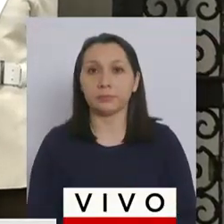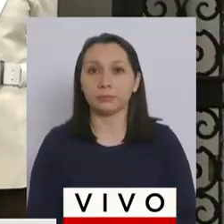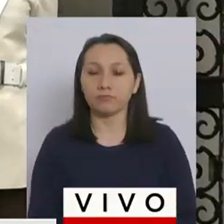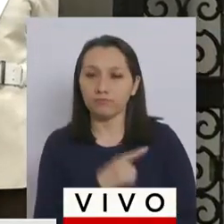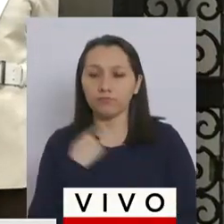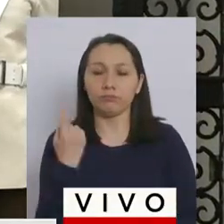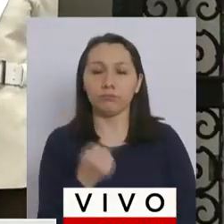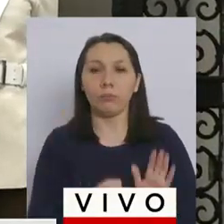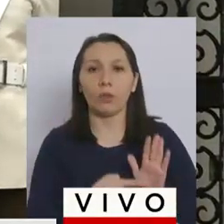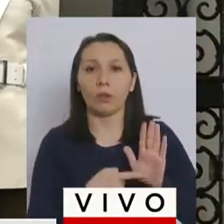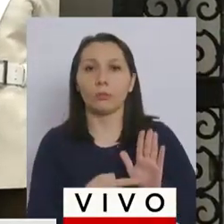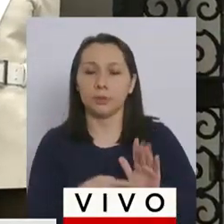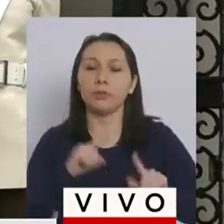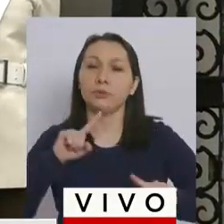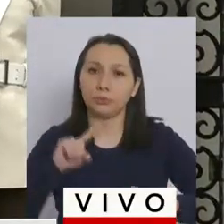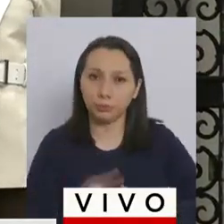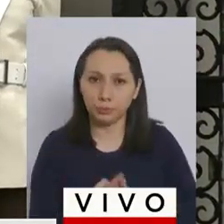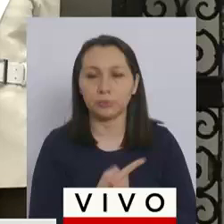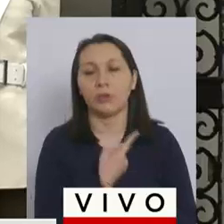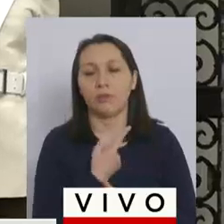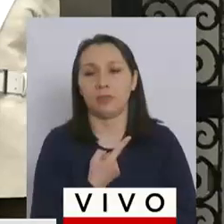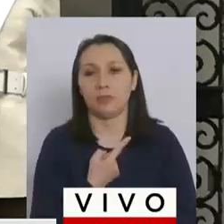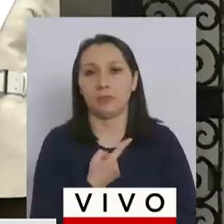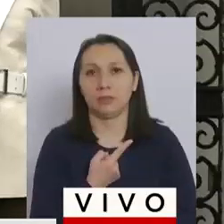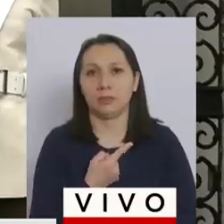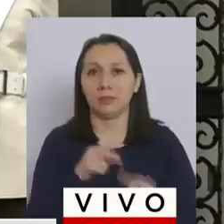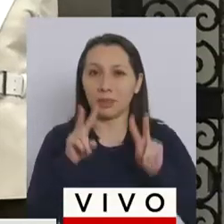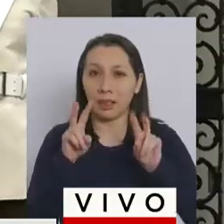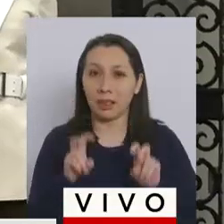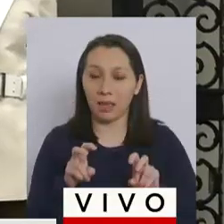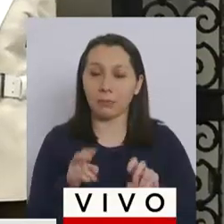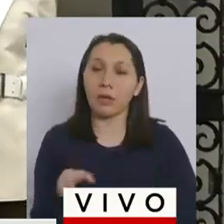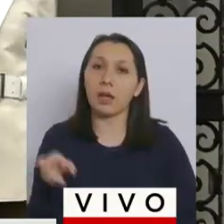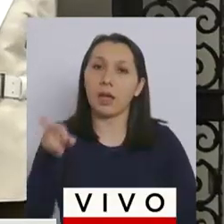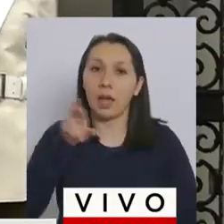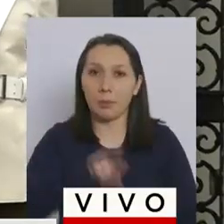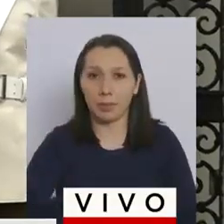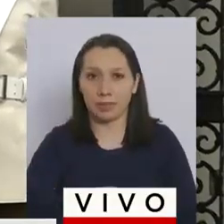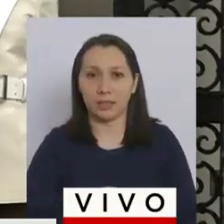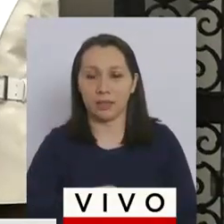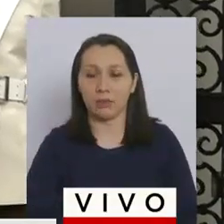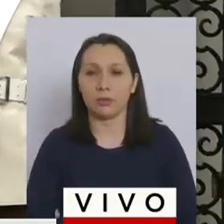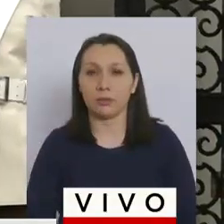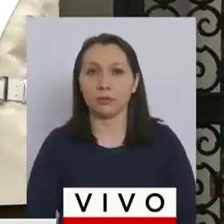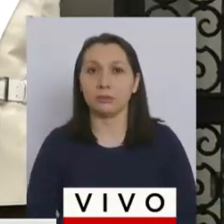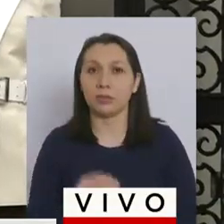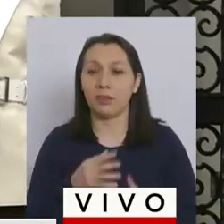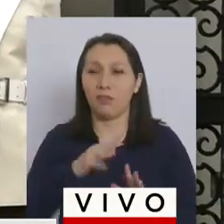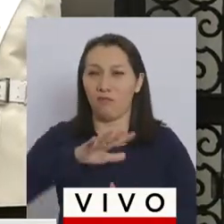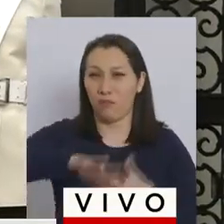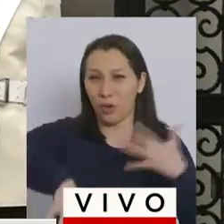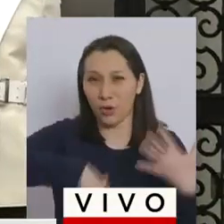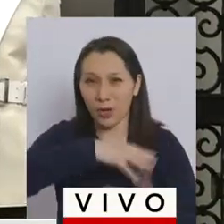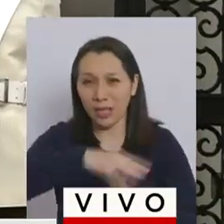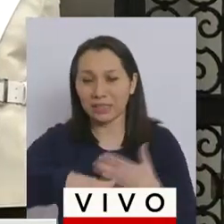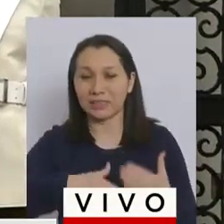nos demuestra una vez más, de manera reiterada, que la